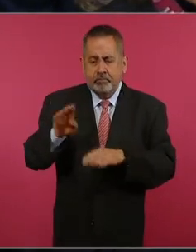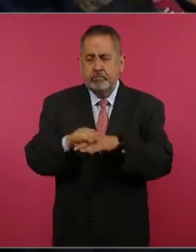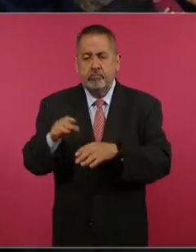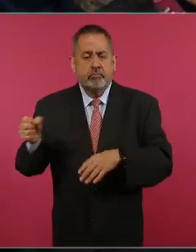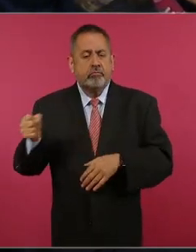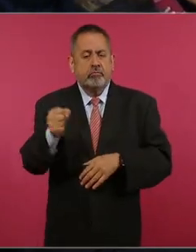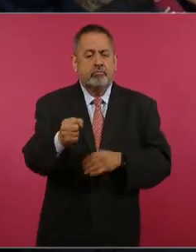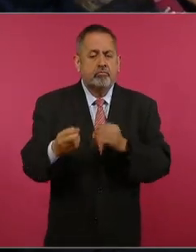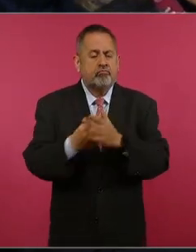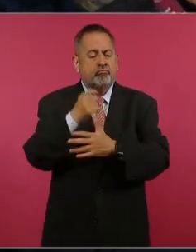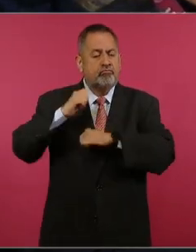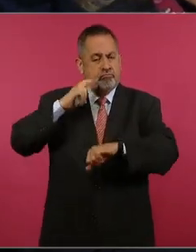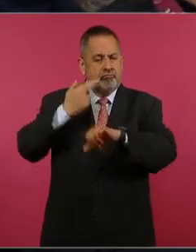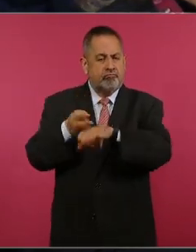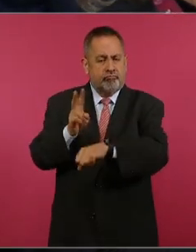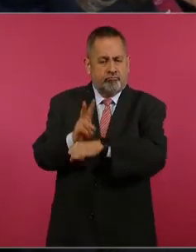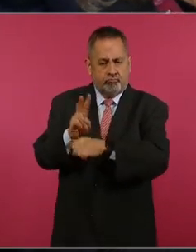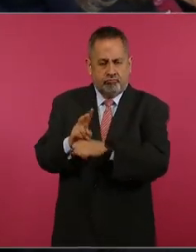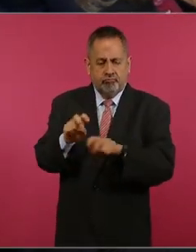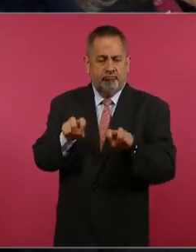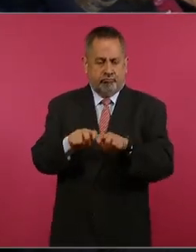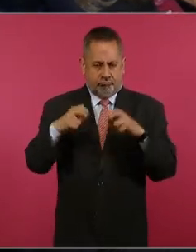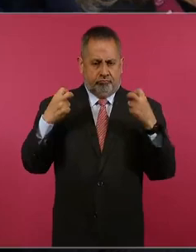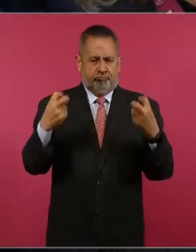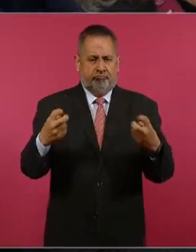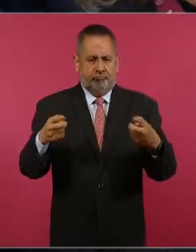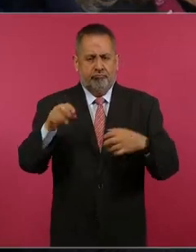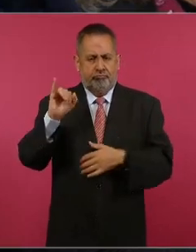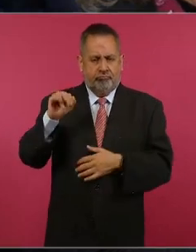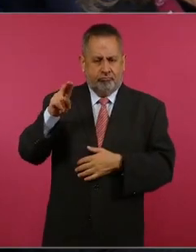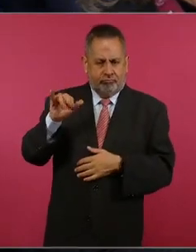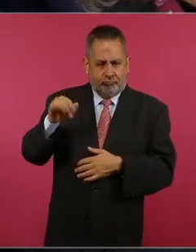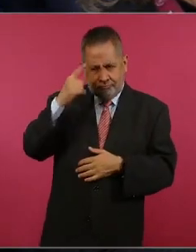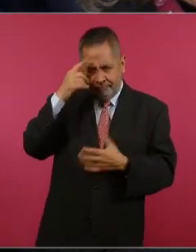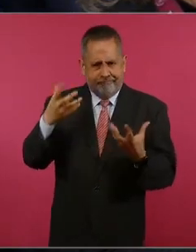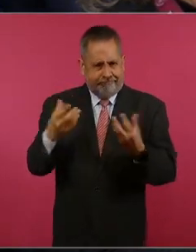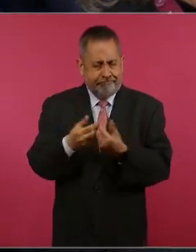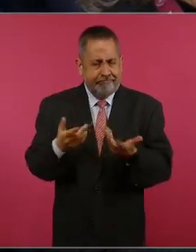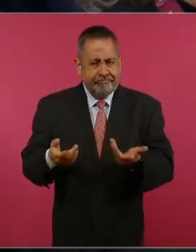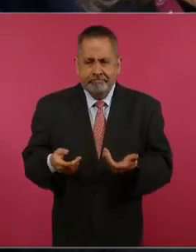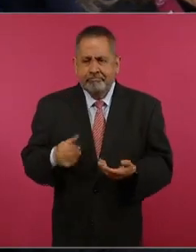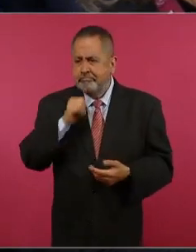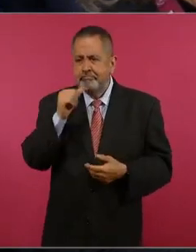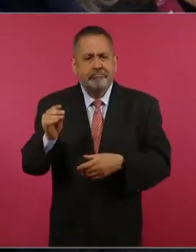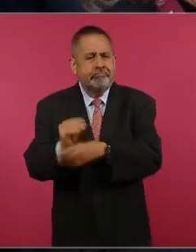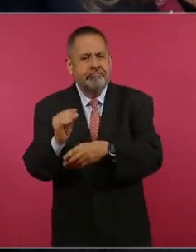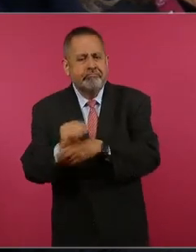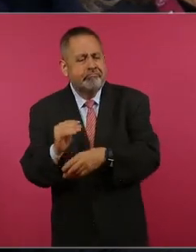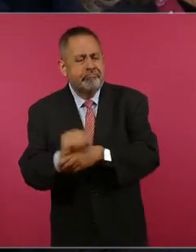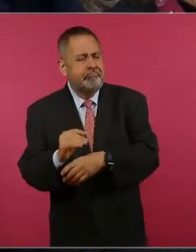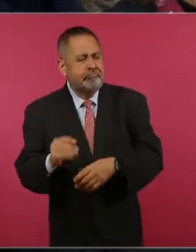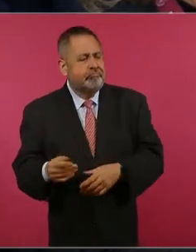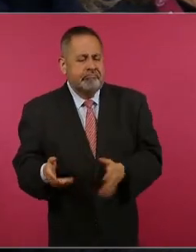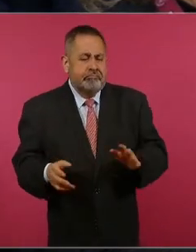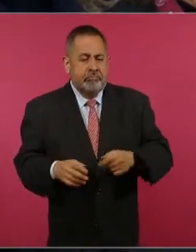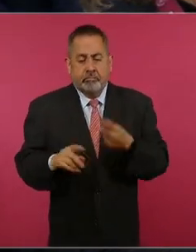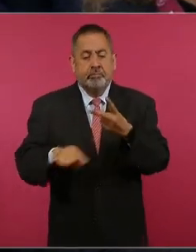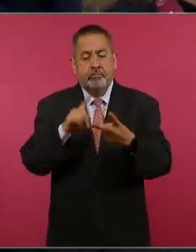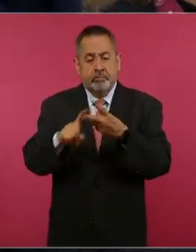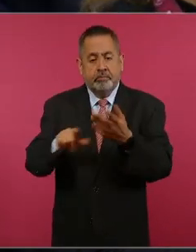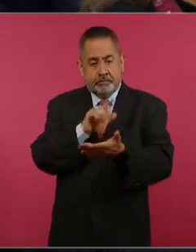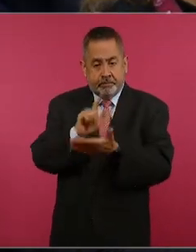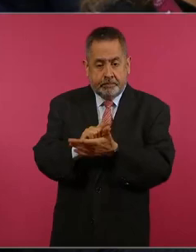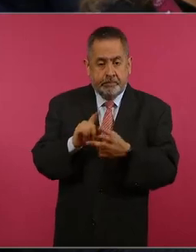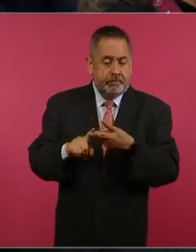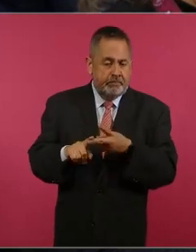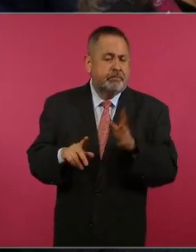asignación de nuevos integrantes para las sesiones. También otras situaciones que tienen que ver con otro tipo de leyes que, a